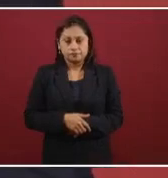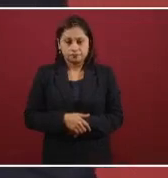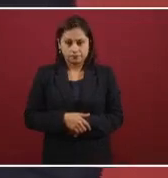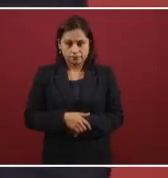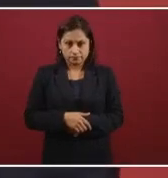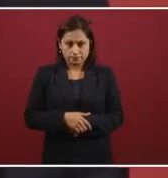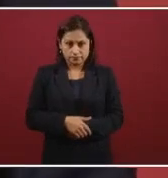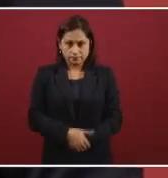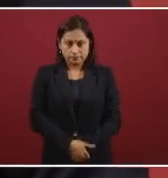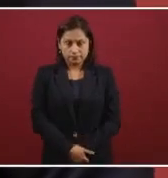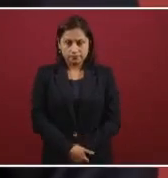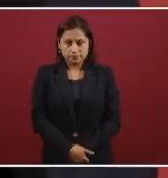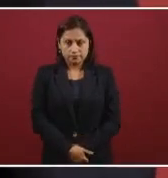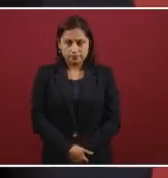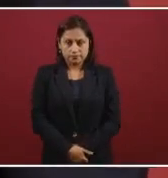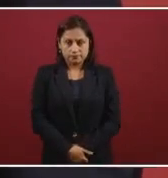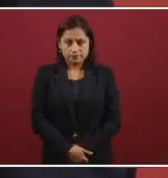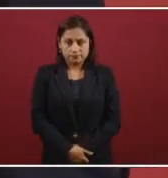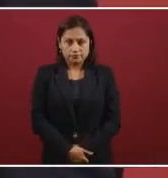es